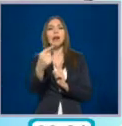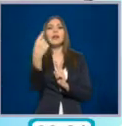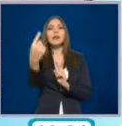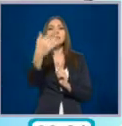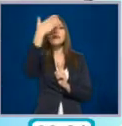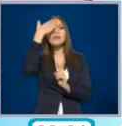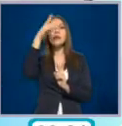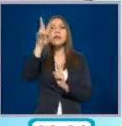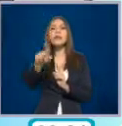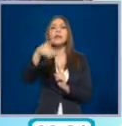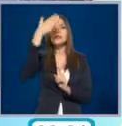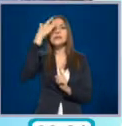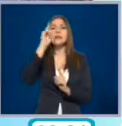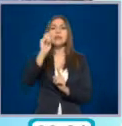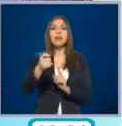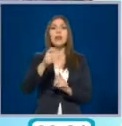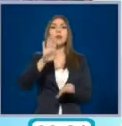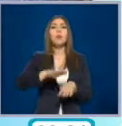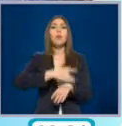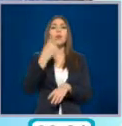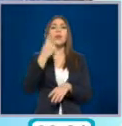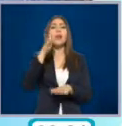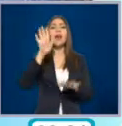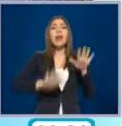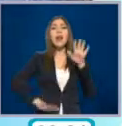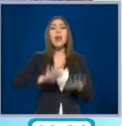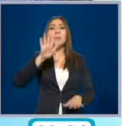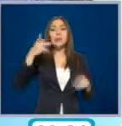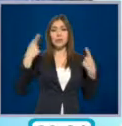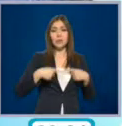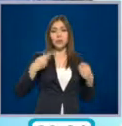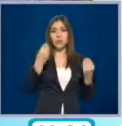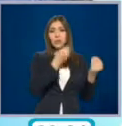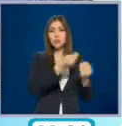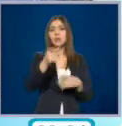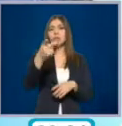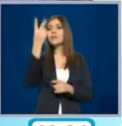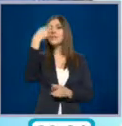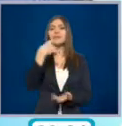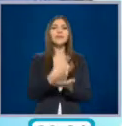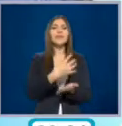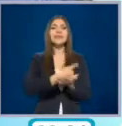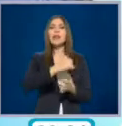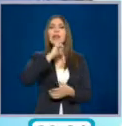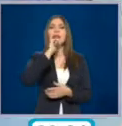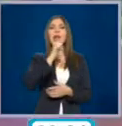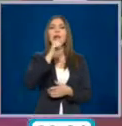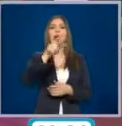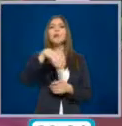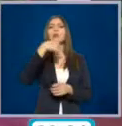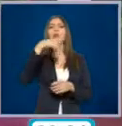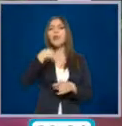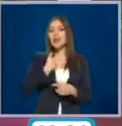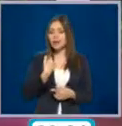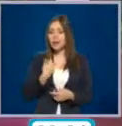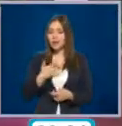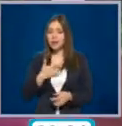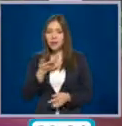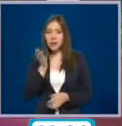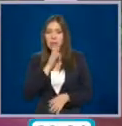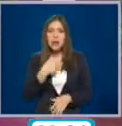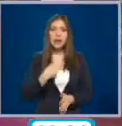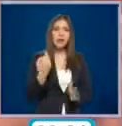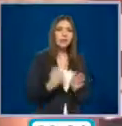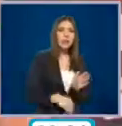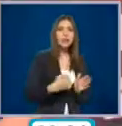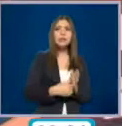cuando queremos que la otra persona nos resuelva algo que a mí me hace sentir mal. Y entonces entramos en una lucha de poder de,